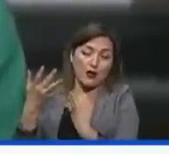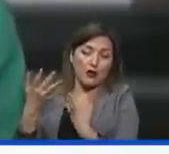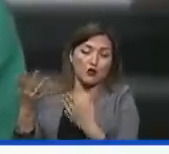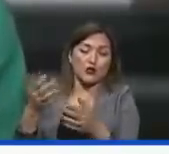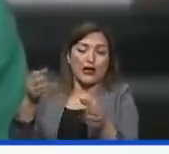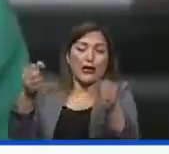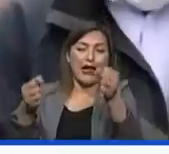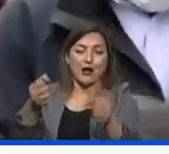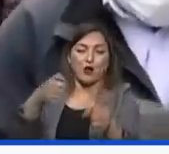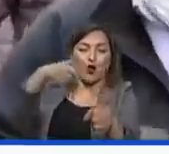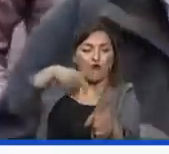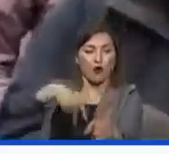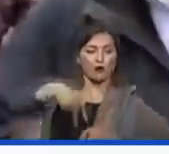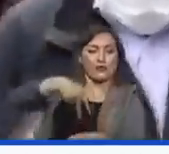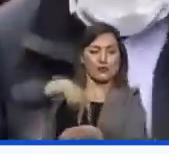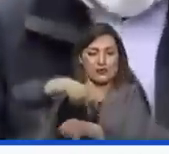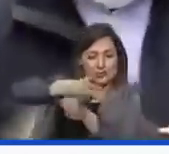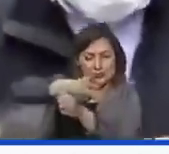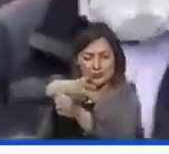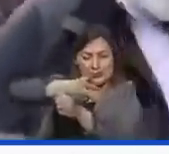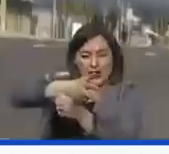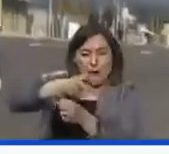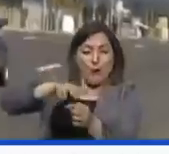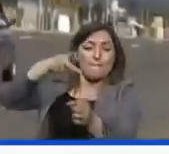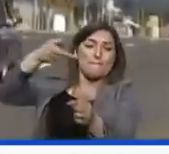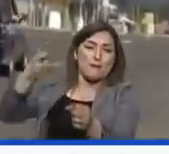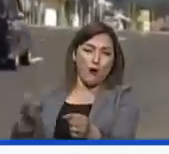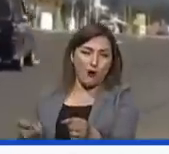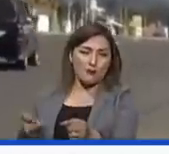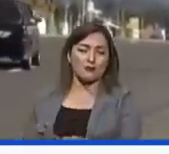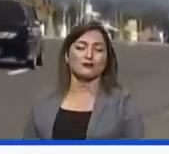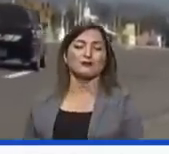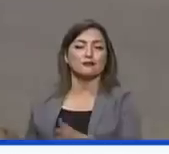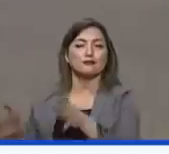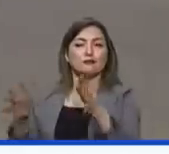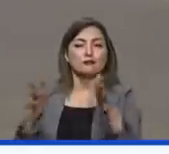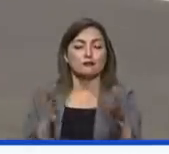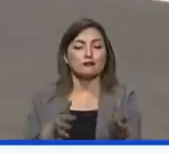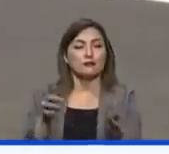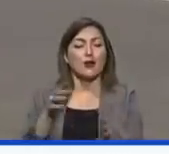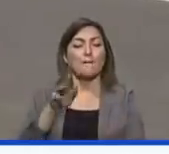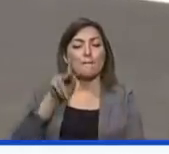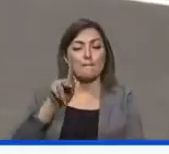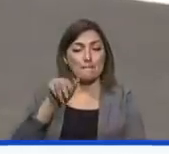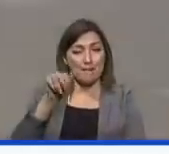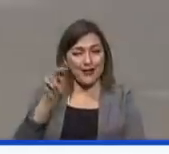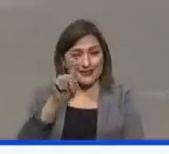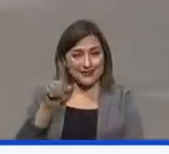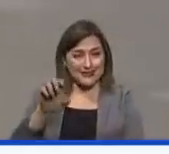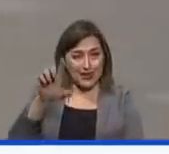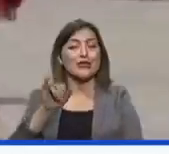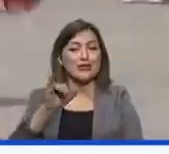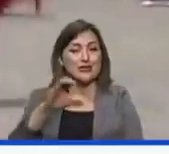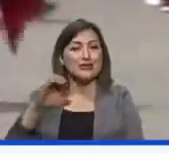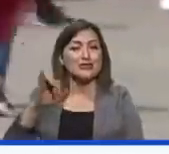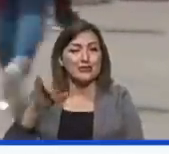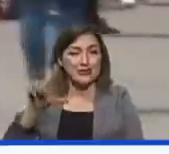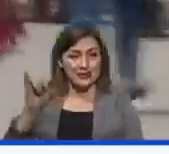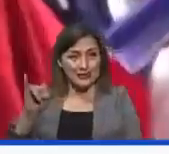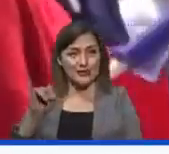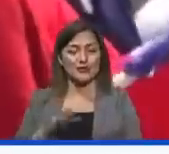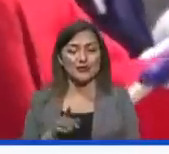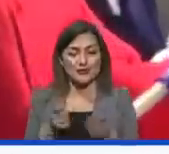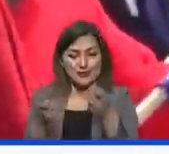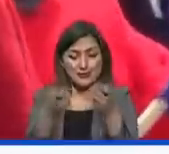el balde de la camioneta hablando ya de las movilizaciones en panzaleo el tráfico vehicular fue normal durante la cola con nadie